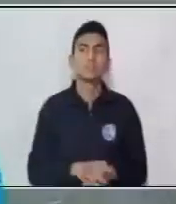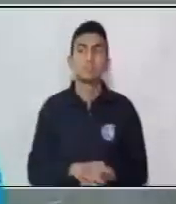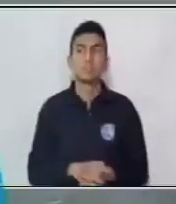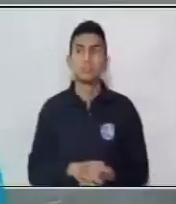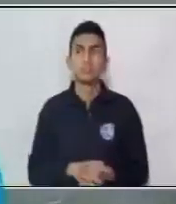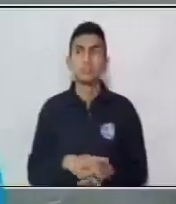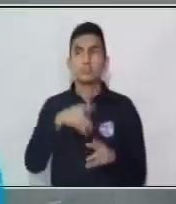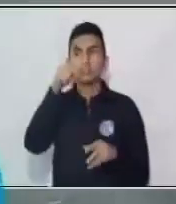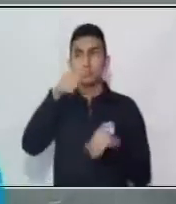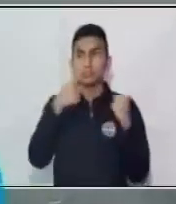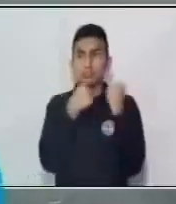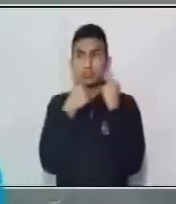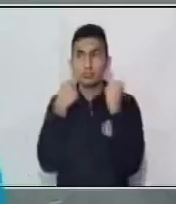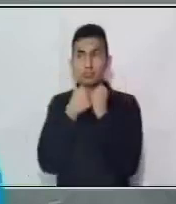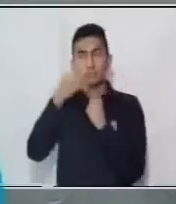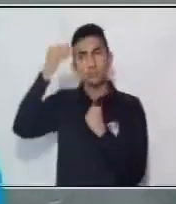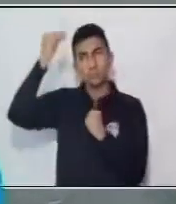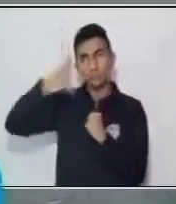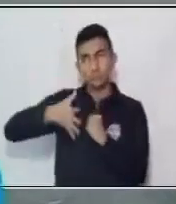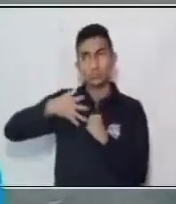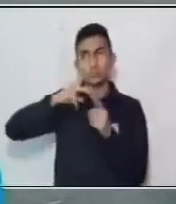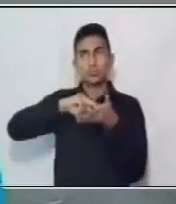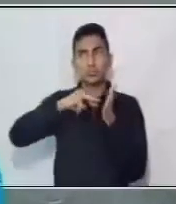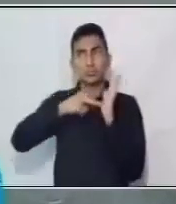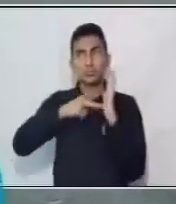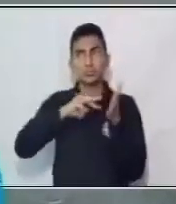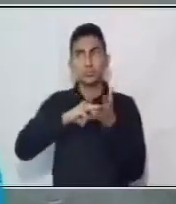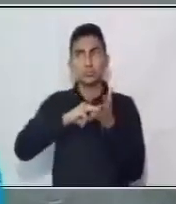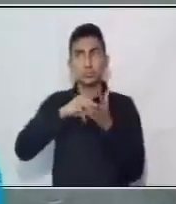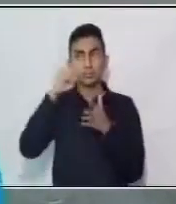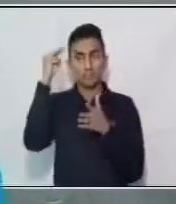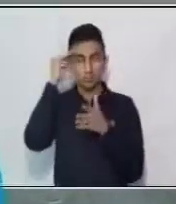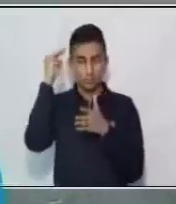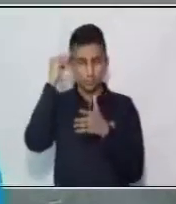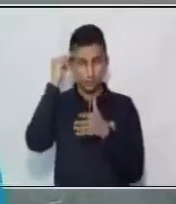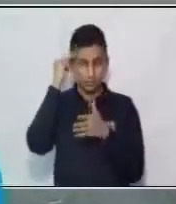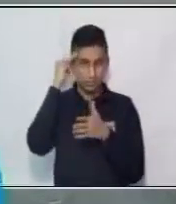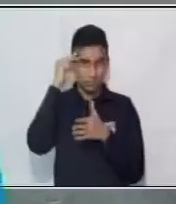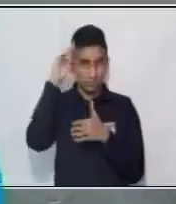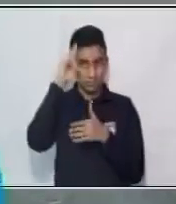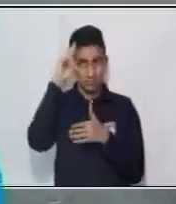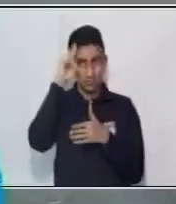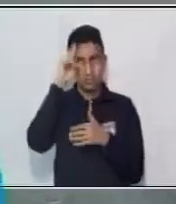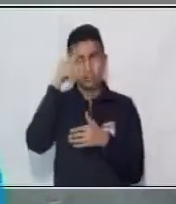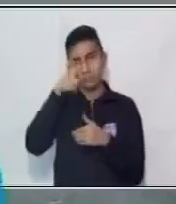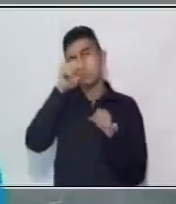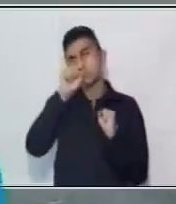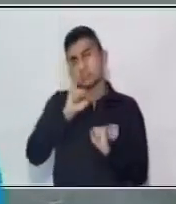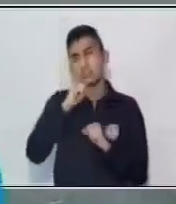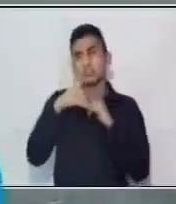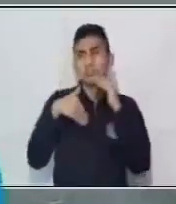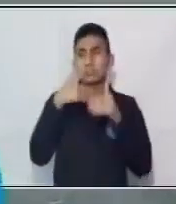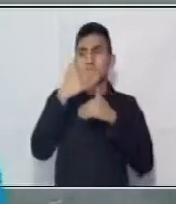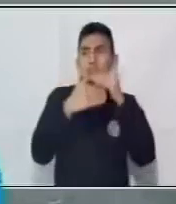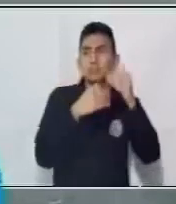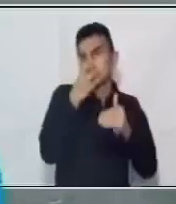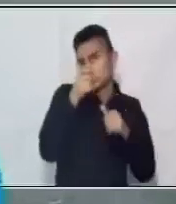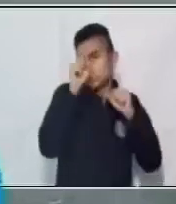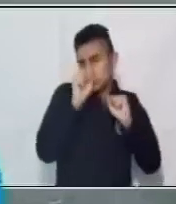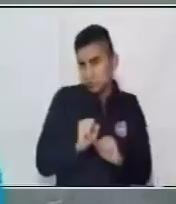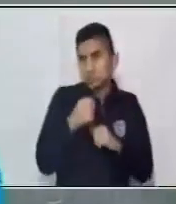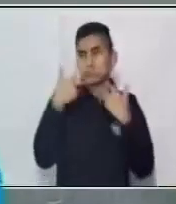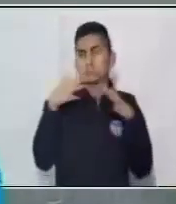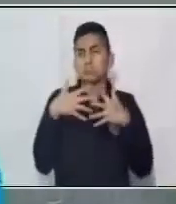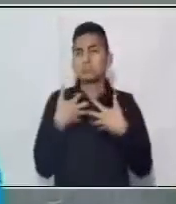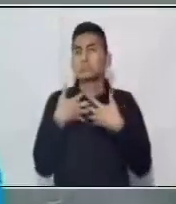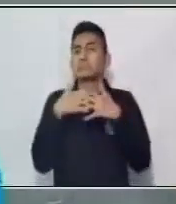Estamos reforzando nuestra habilidad y nuestra agilidad mental. Recuerden, ¿sí? Esto lo podemos, son procesos mentales que podemos